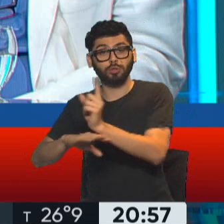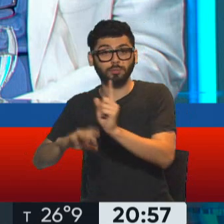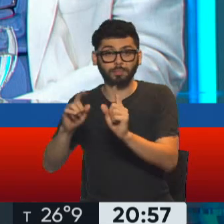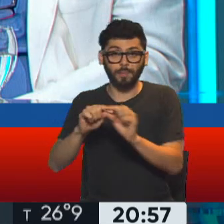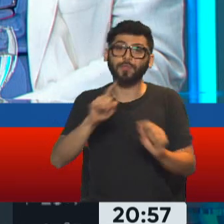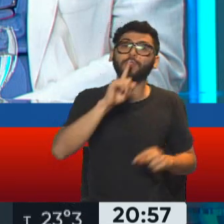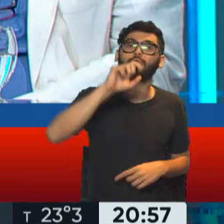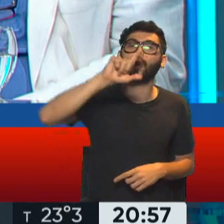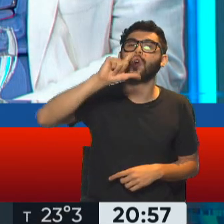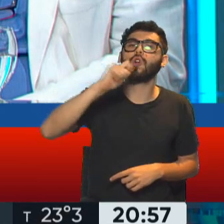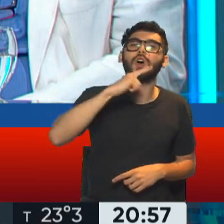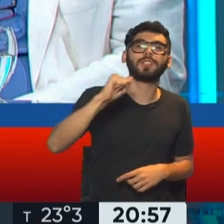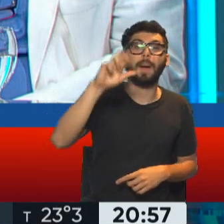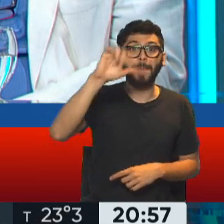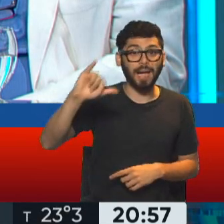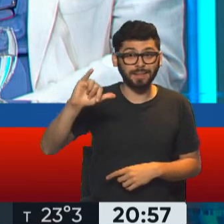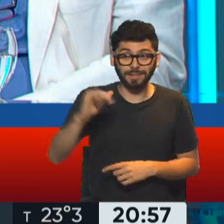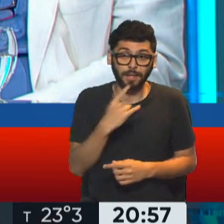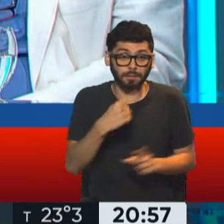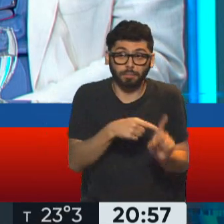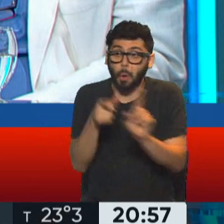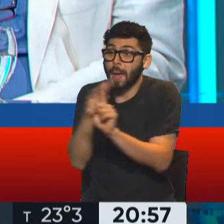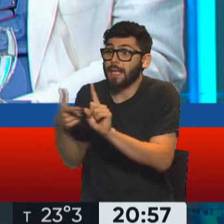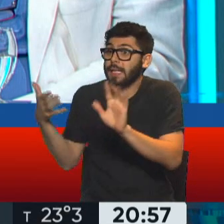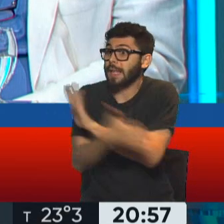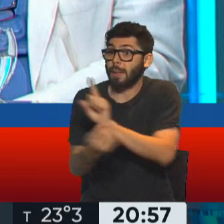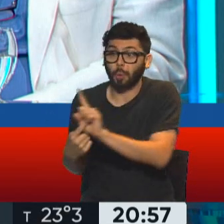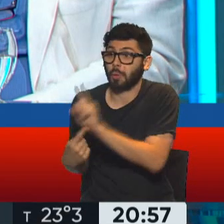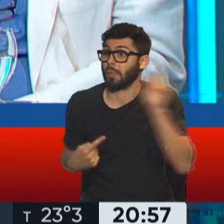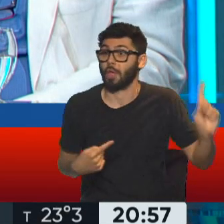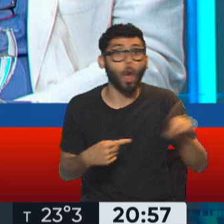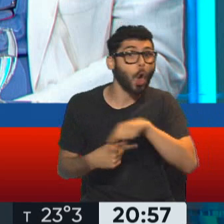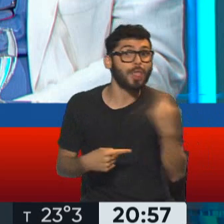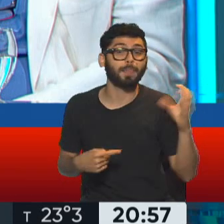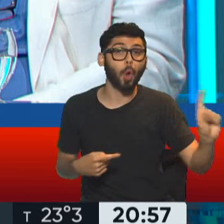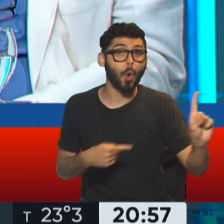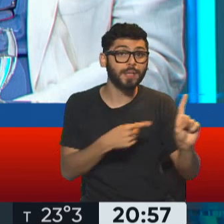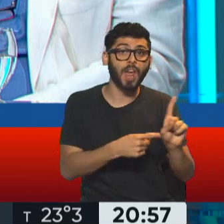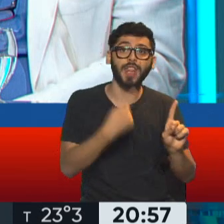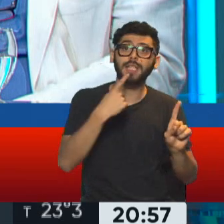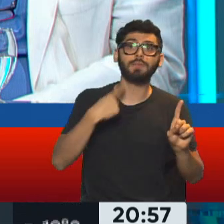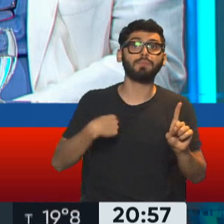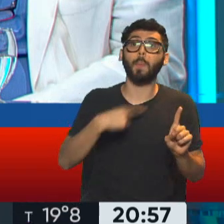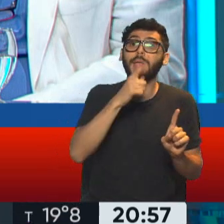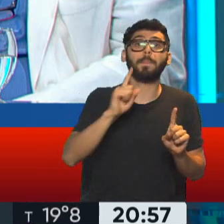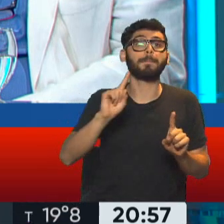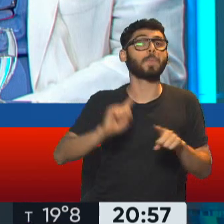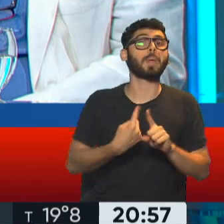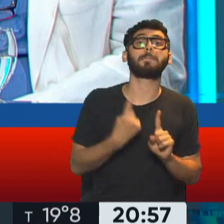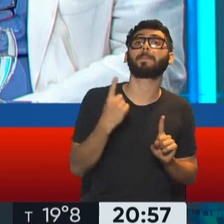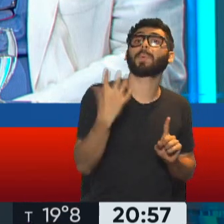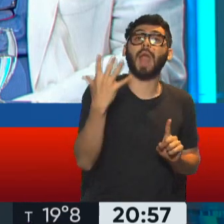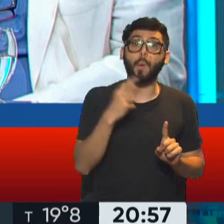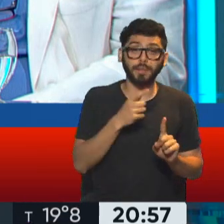Victoria Tolosa Paz, que dice, se escapó de la provincia porque se fue a otro distrito y habla como si no tuviera pasado político. Una cosa que